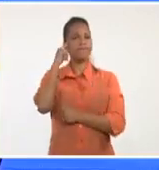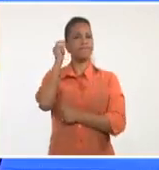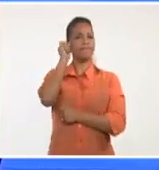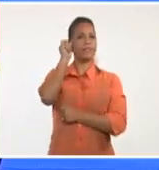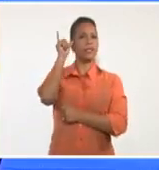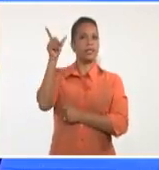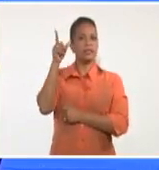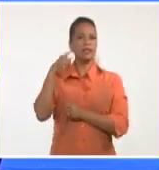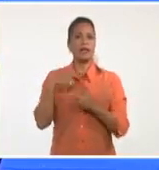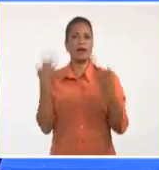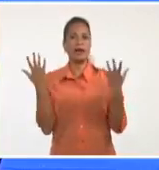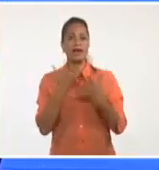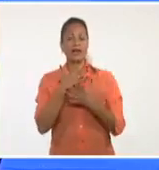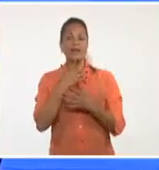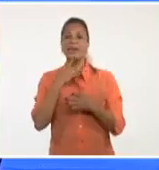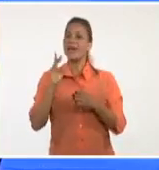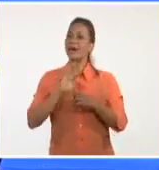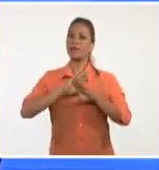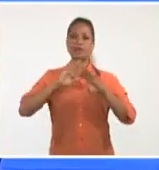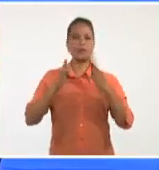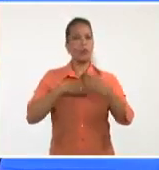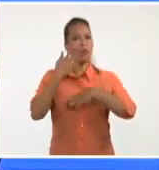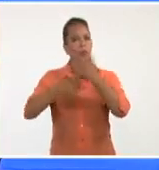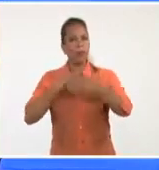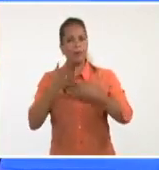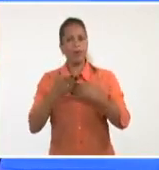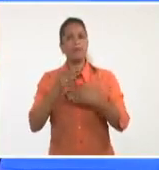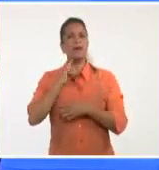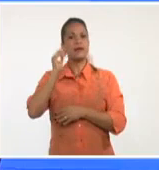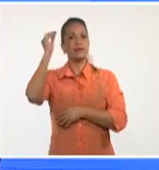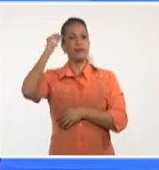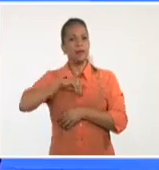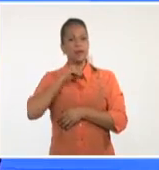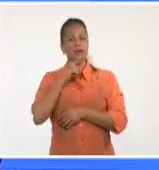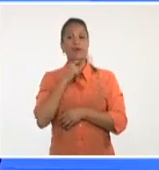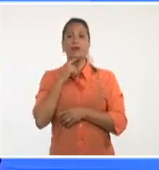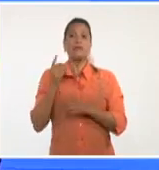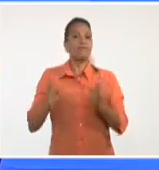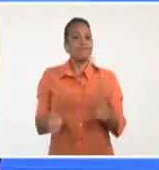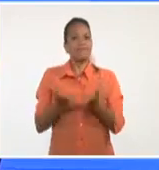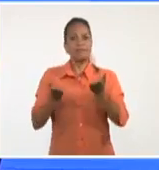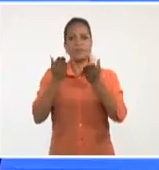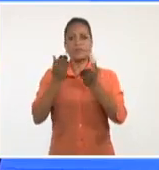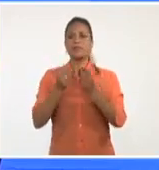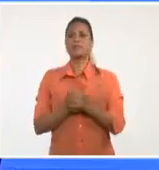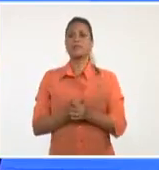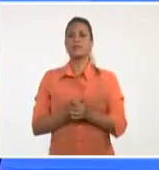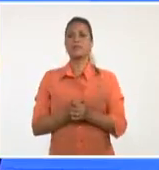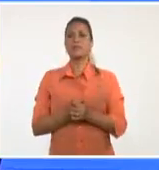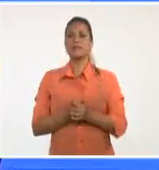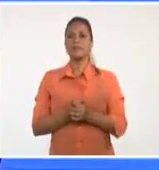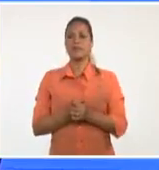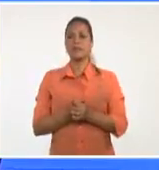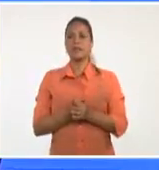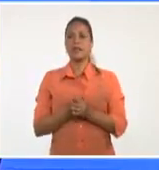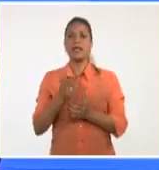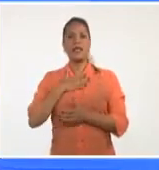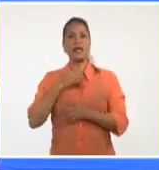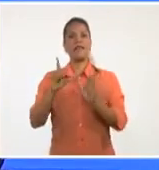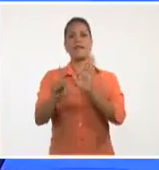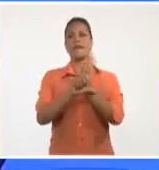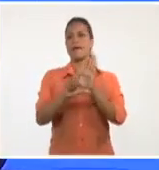a las más colosales adversidades y que ha sabido poner el desarrollo integral, la institucionalidad, la